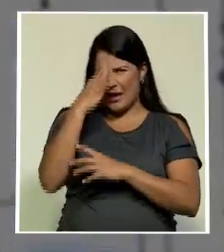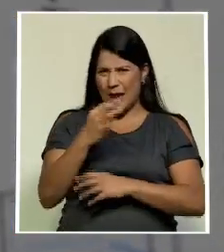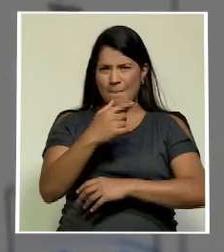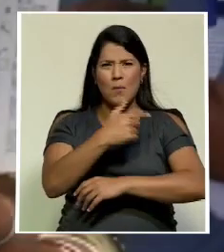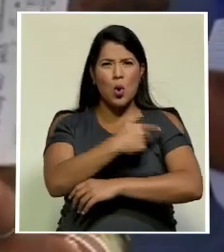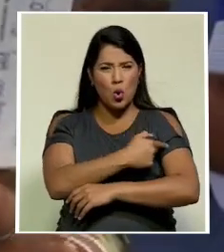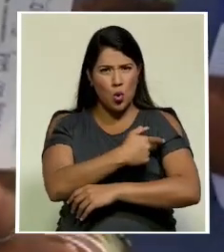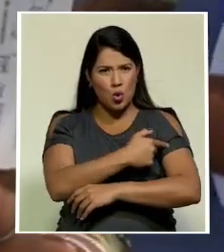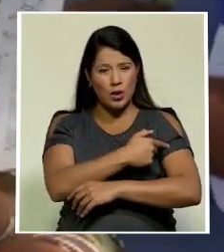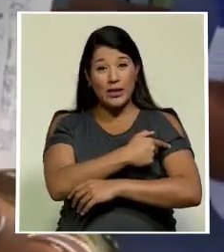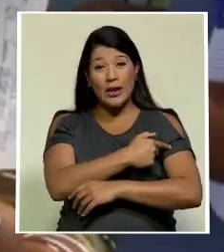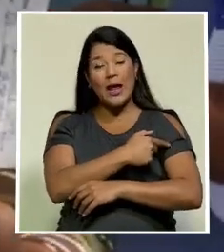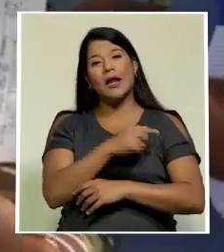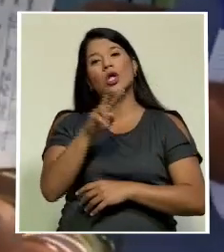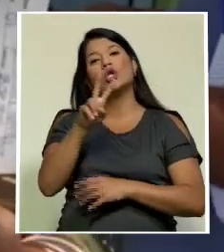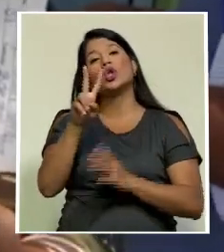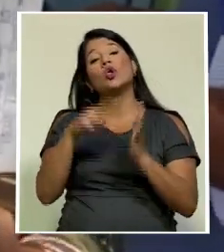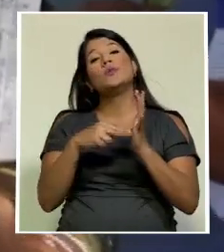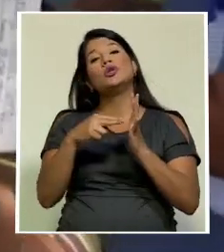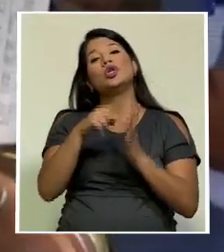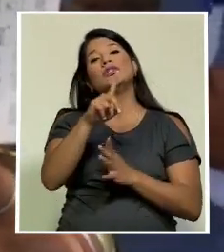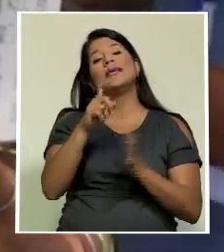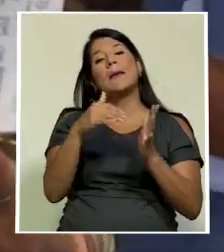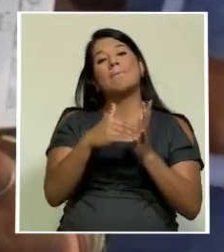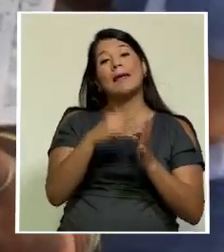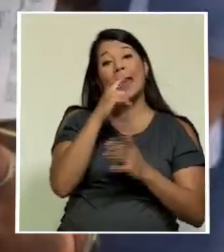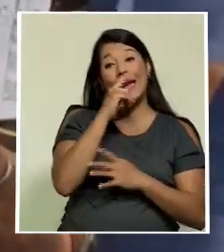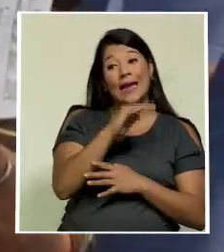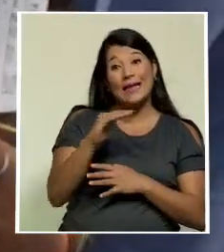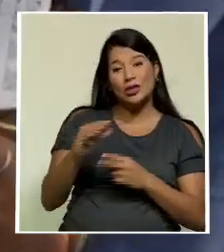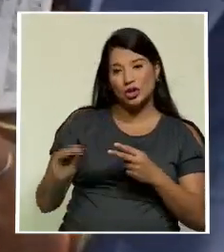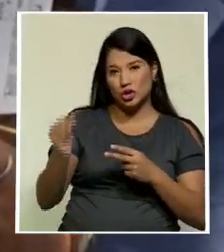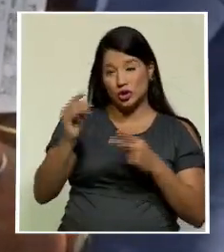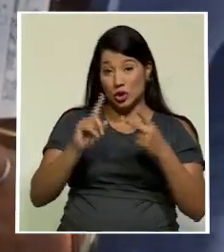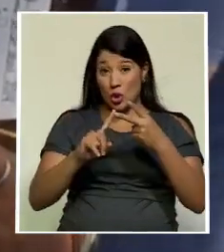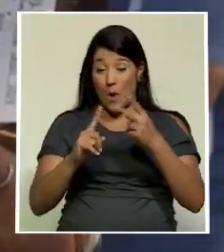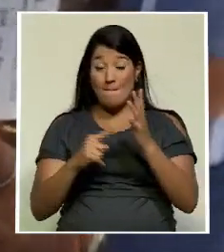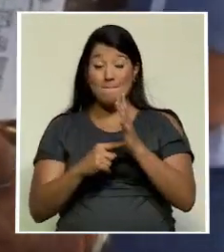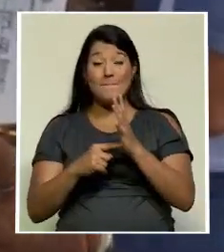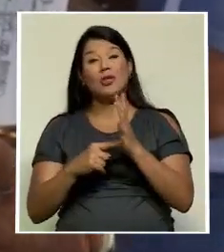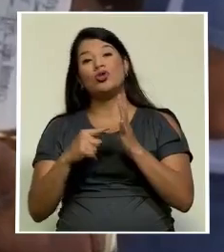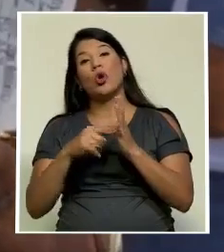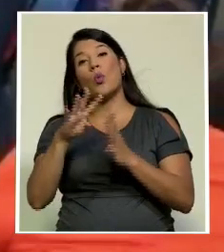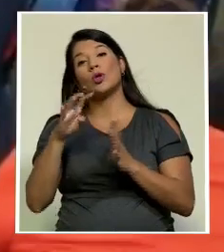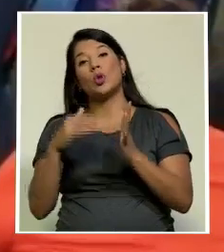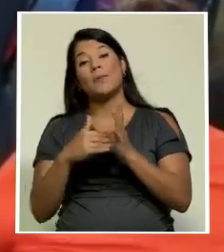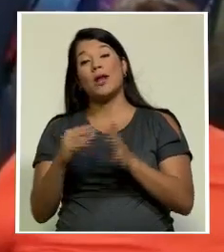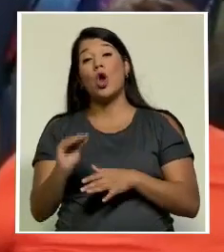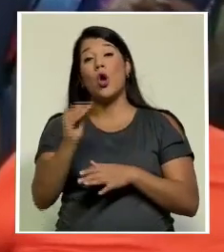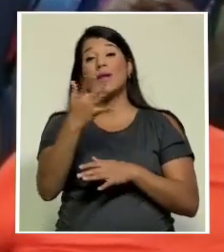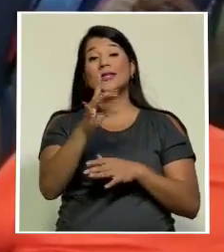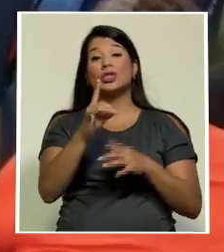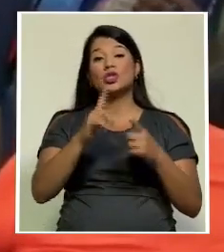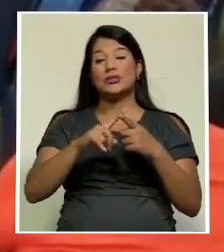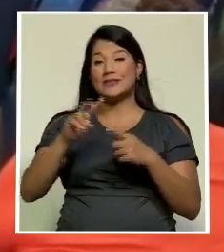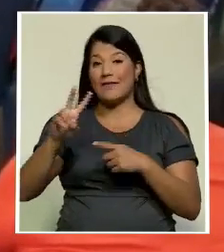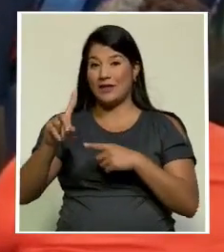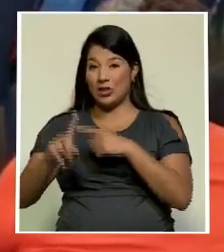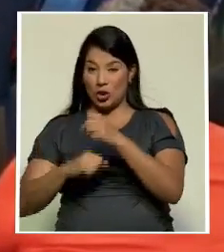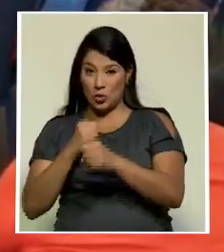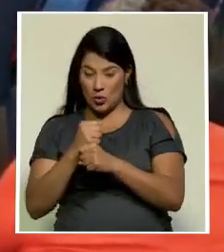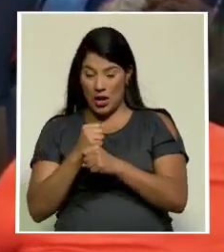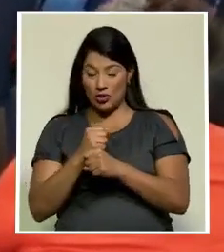voluntaria a 2.100.000 niños y adolescentes y a 1.400.000 jóvenes de 18 a 29 años. En forma paralela,